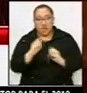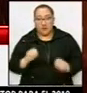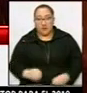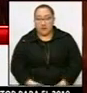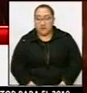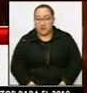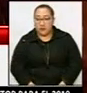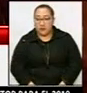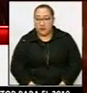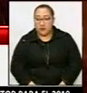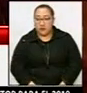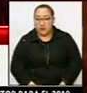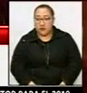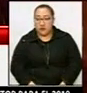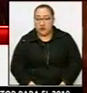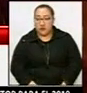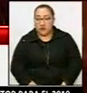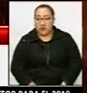ejecución.